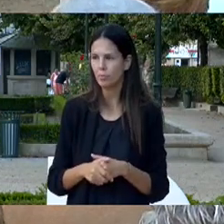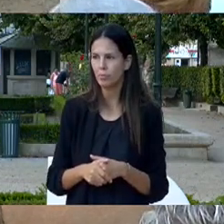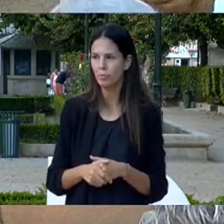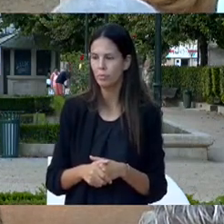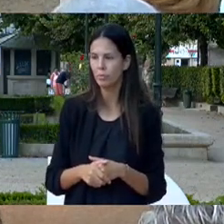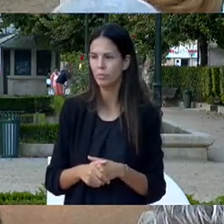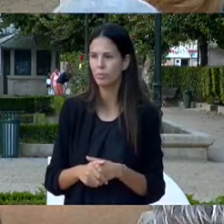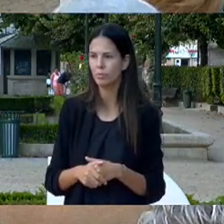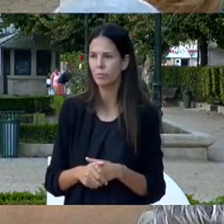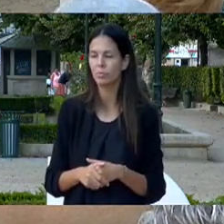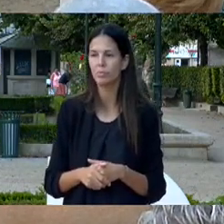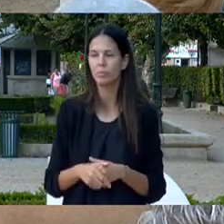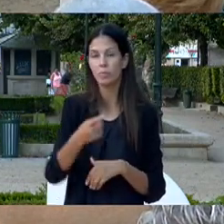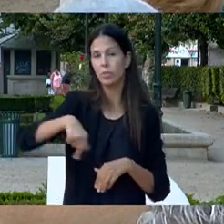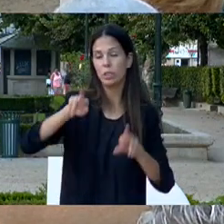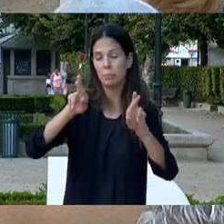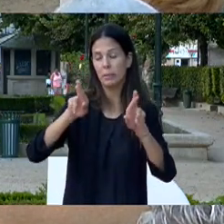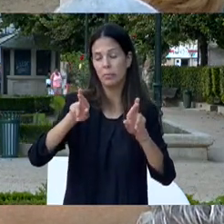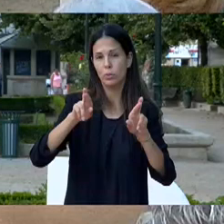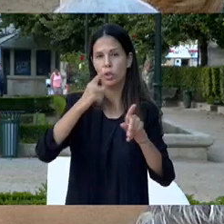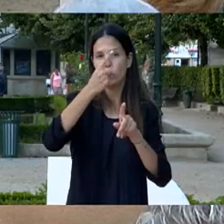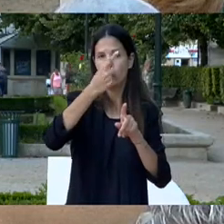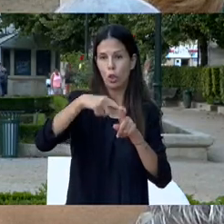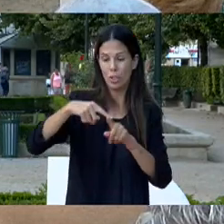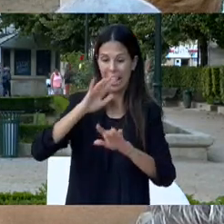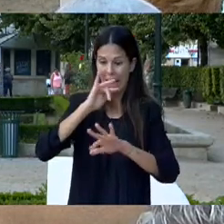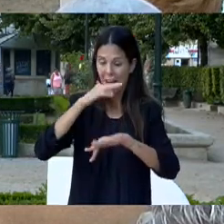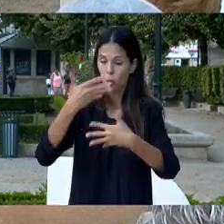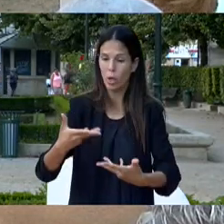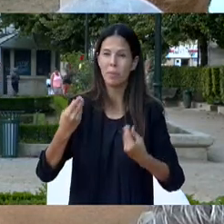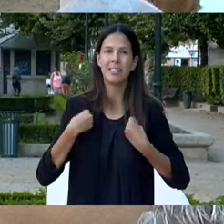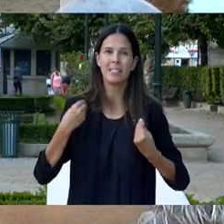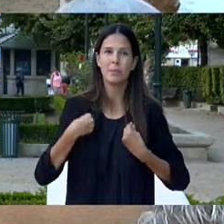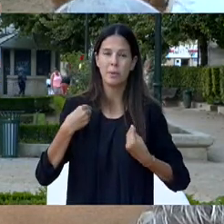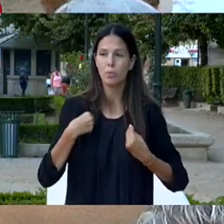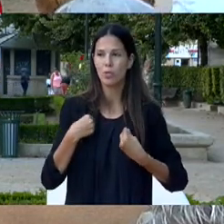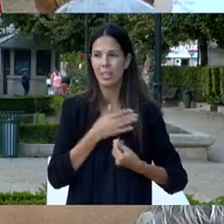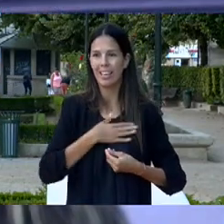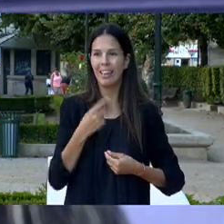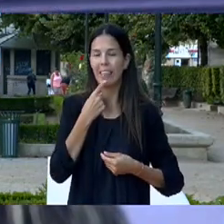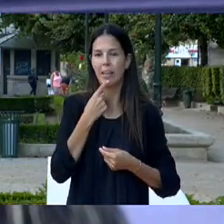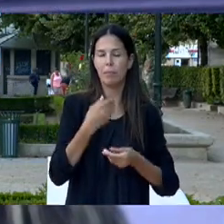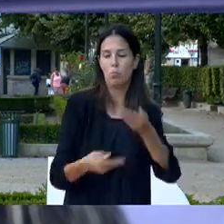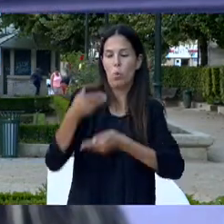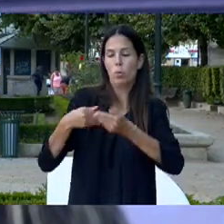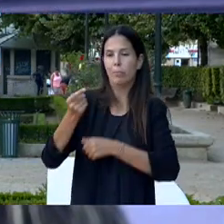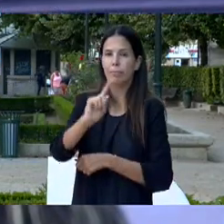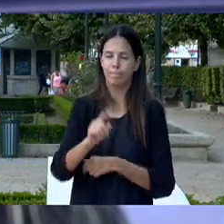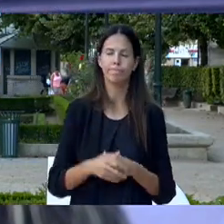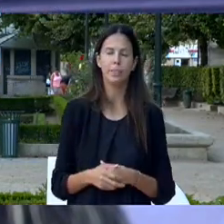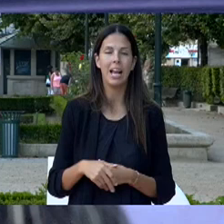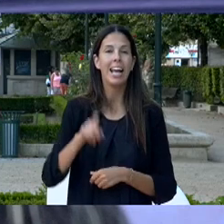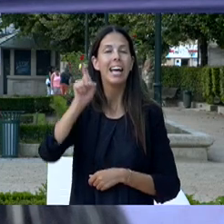que certas cousas que estamos vivindo non supoñen tamén retrocesos. Ernestina, en